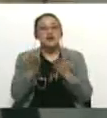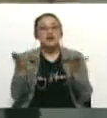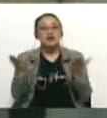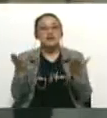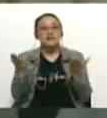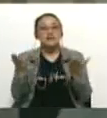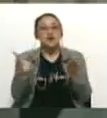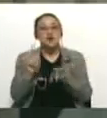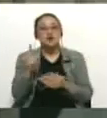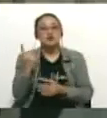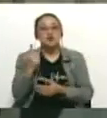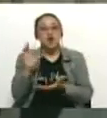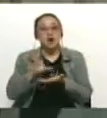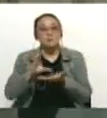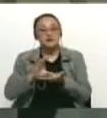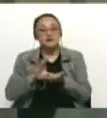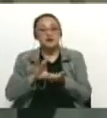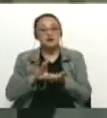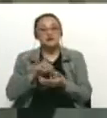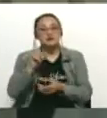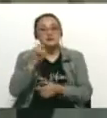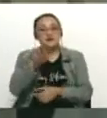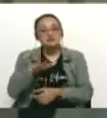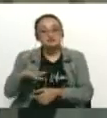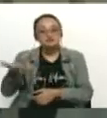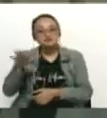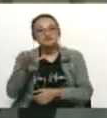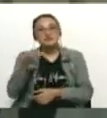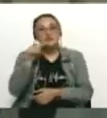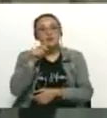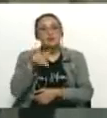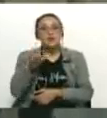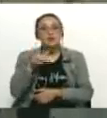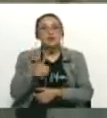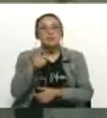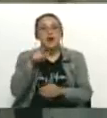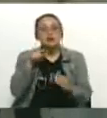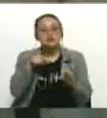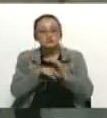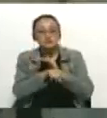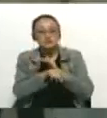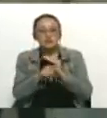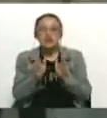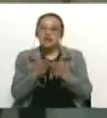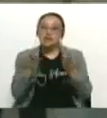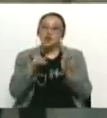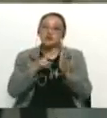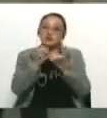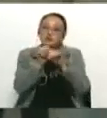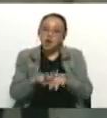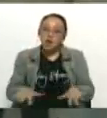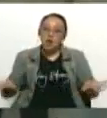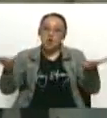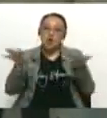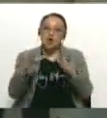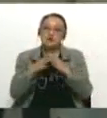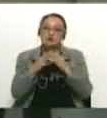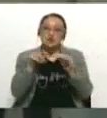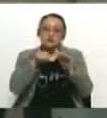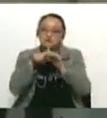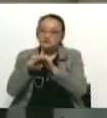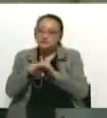no solamente en las capitales, sino en las ciudades y los pueblos más recónditos, para que el libro y la lectura llegue a todos los